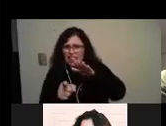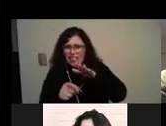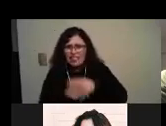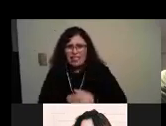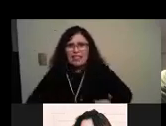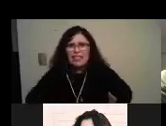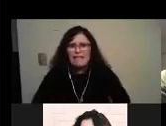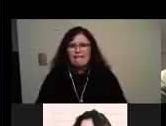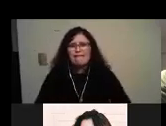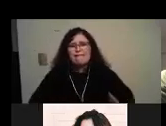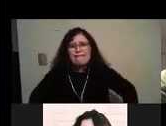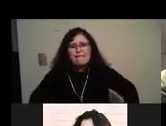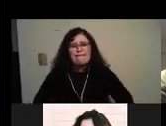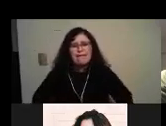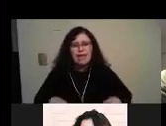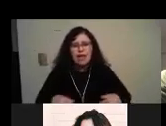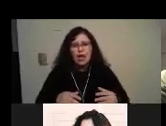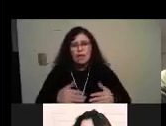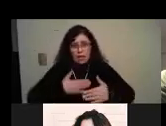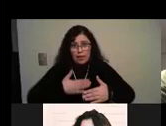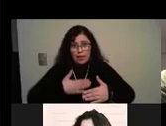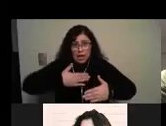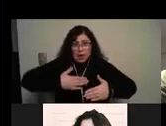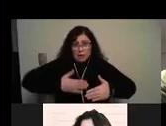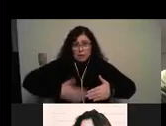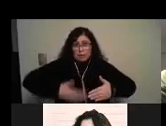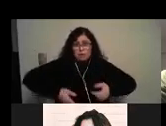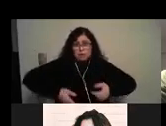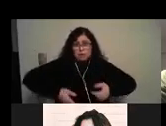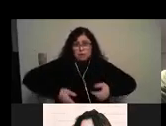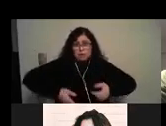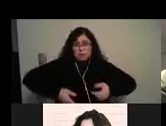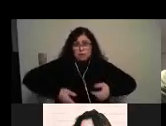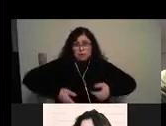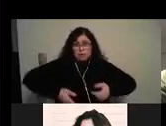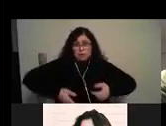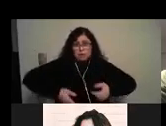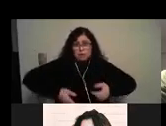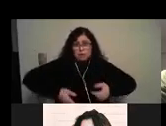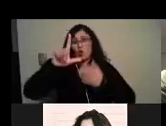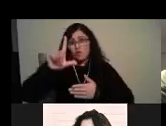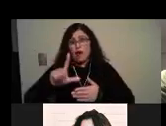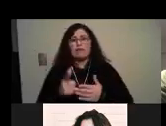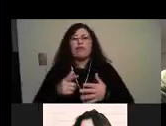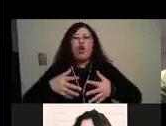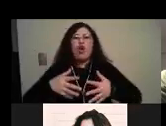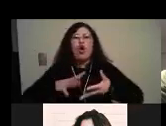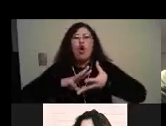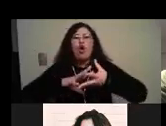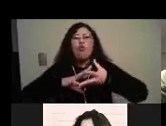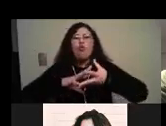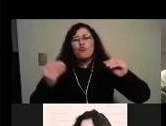¿ya? La zona de la faja lumbar, ¿cierto? Que comprende musculatura oblicua, recto lumbar,